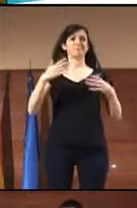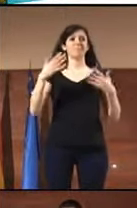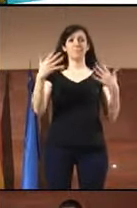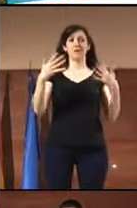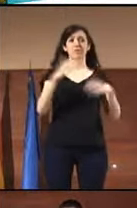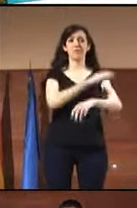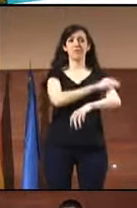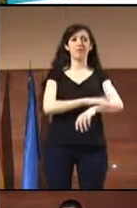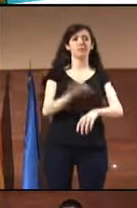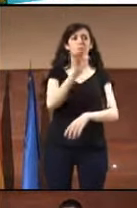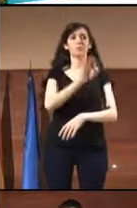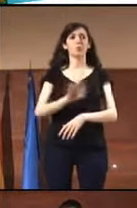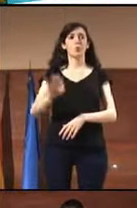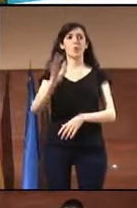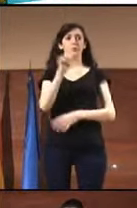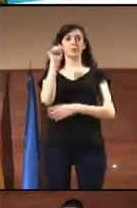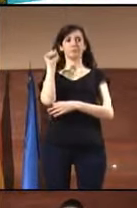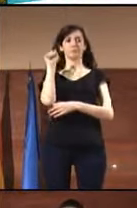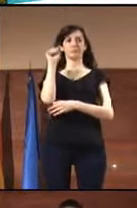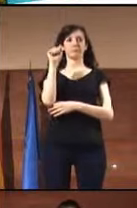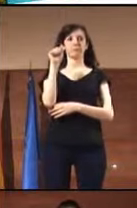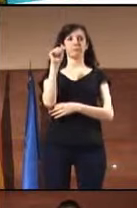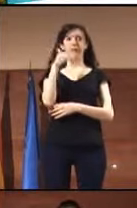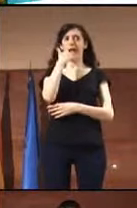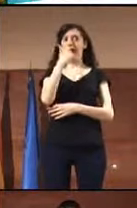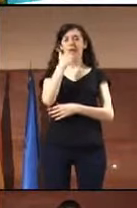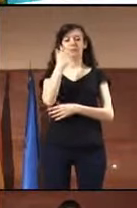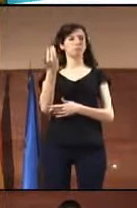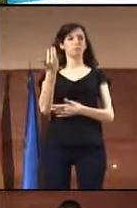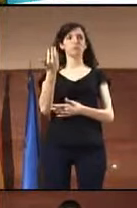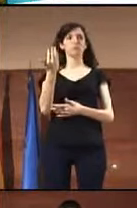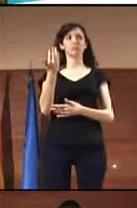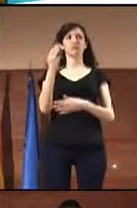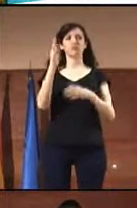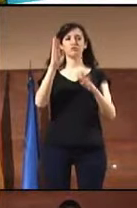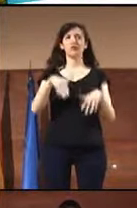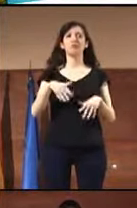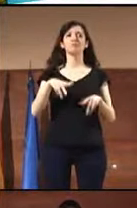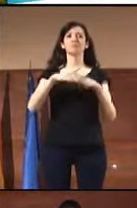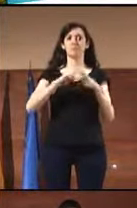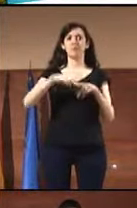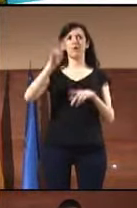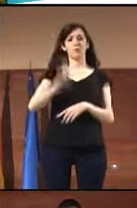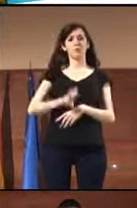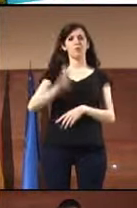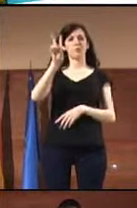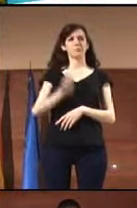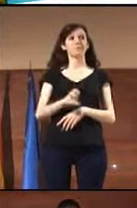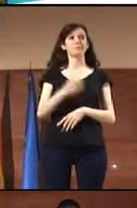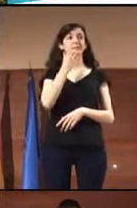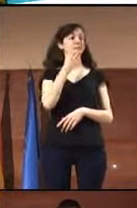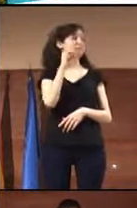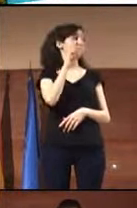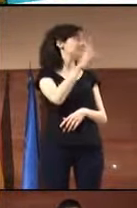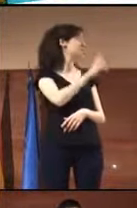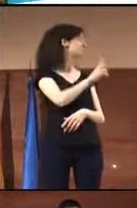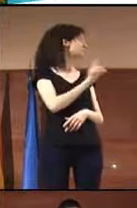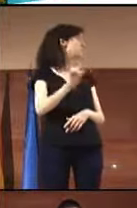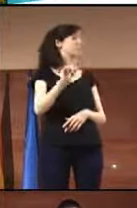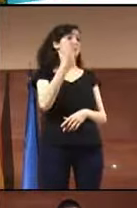alinear correctamente una posición o una dismetría. O sea, nos va a ser una herramienta bastante útil. Si os fijáis en la primera